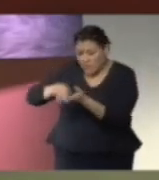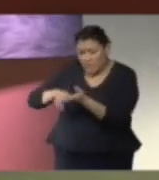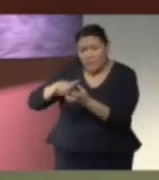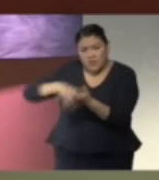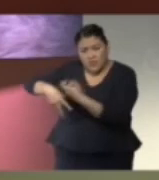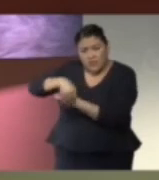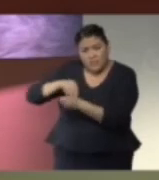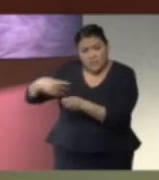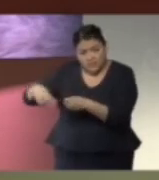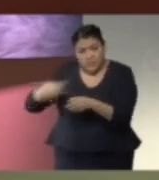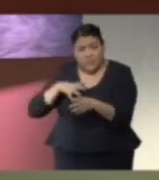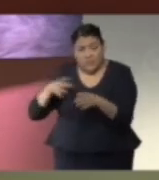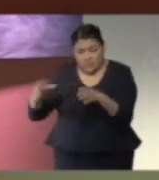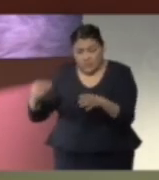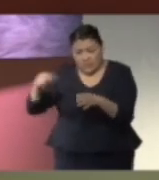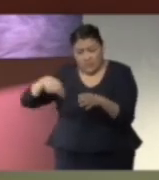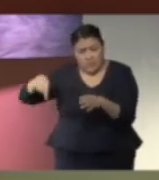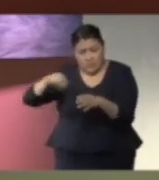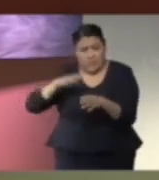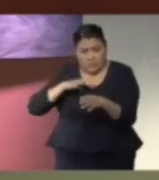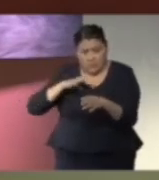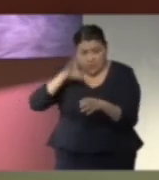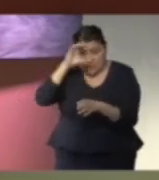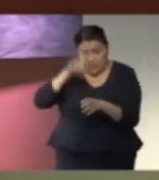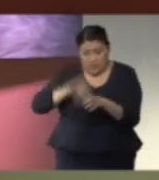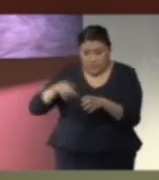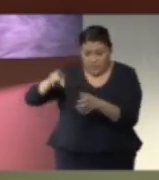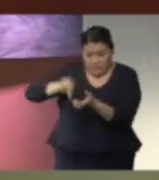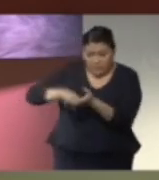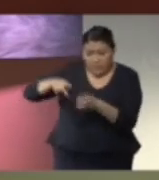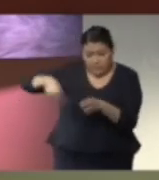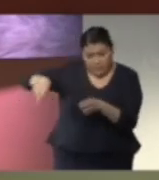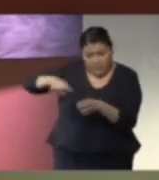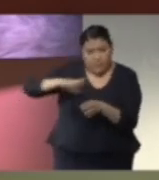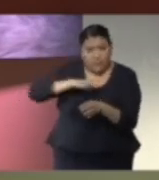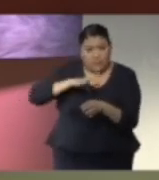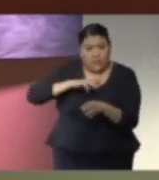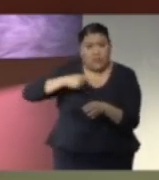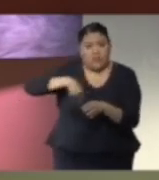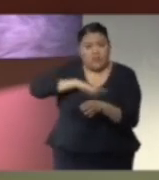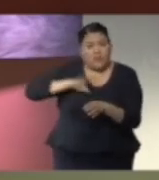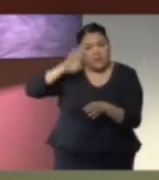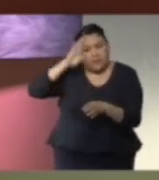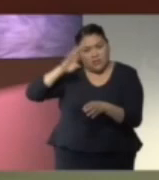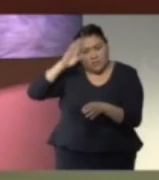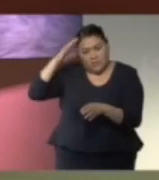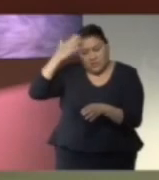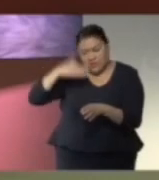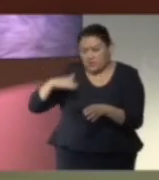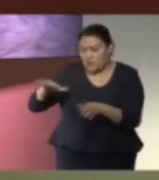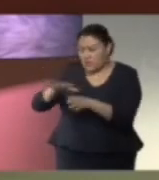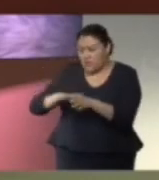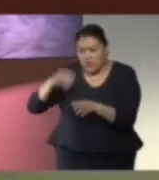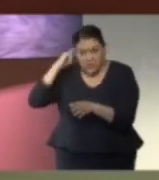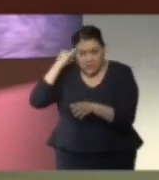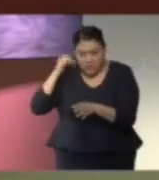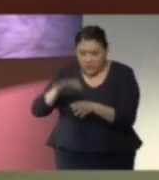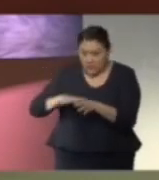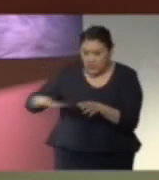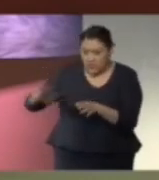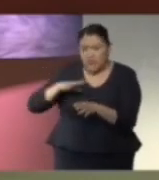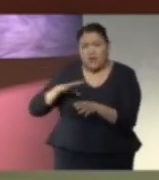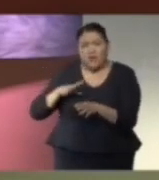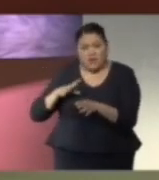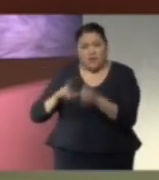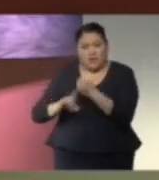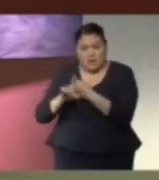común desde otras matrices culturales, y que podemos pensar en las formas de justicia de los pueblos indígenas, ¿no?,